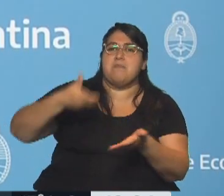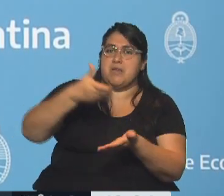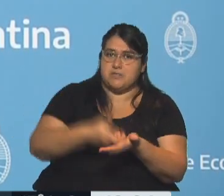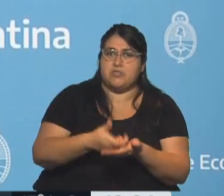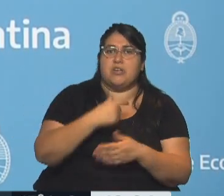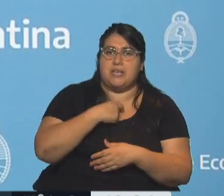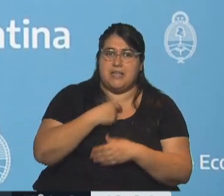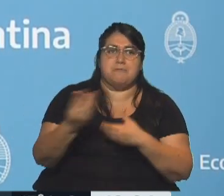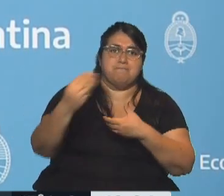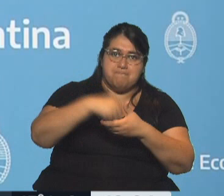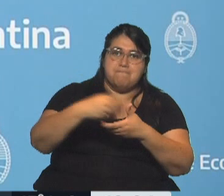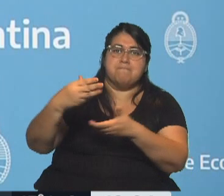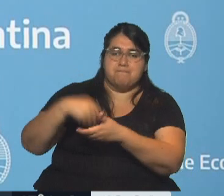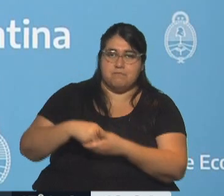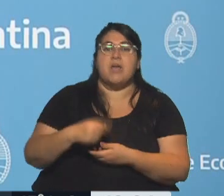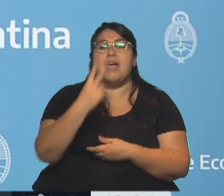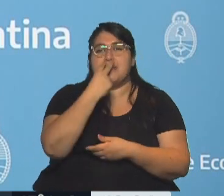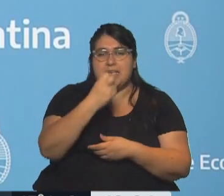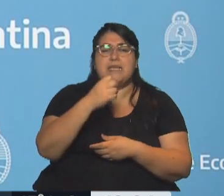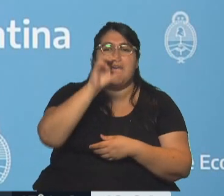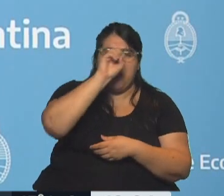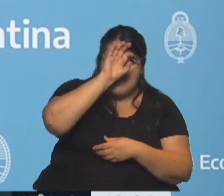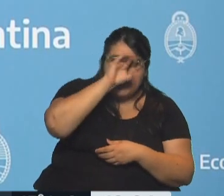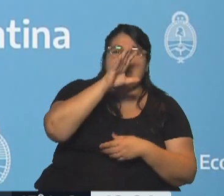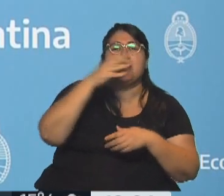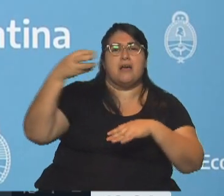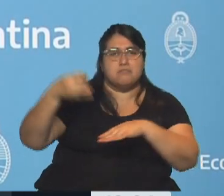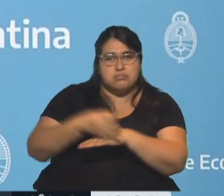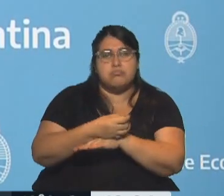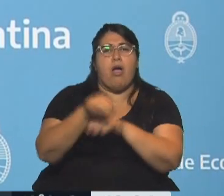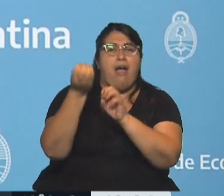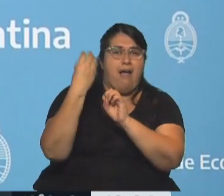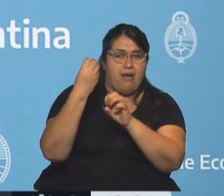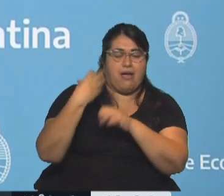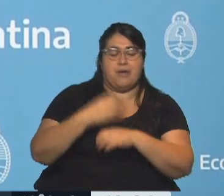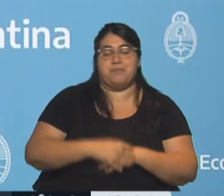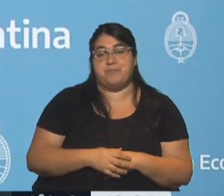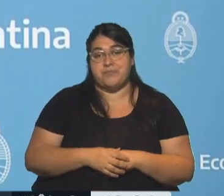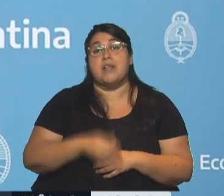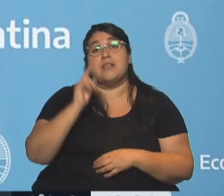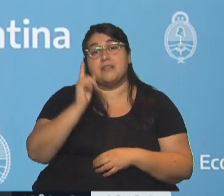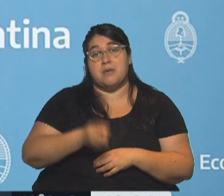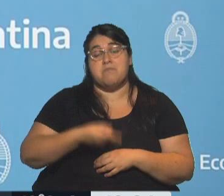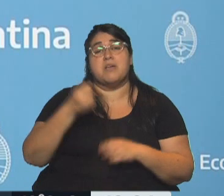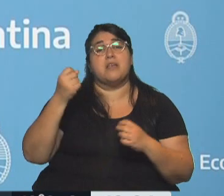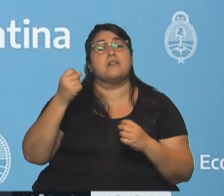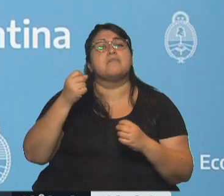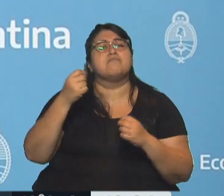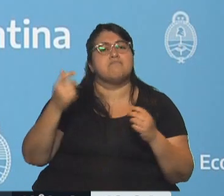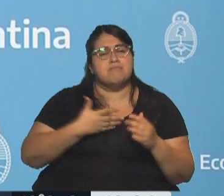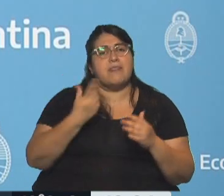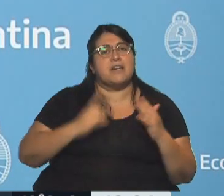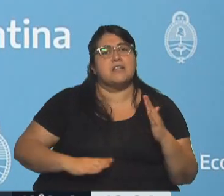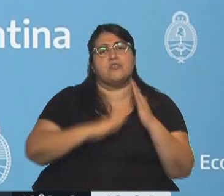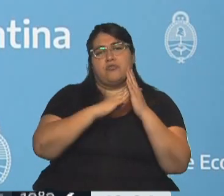sobre todo en generación de energía, en minería y en transporte ferroviario de carga. También está previsto un encuentro con directivos de la